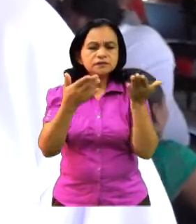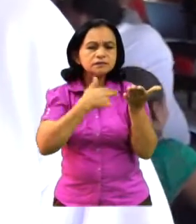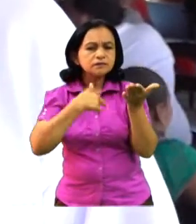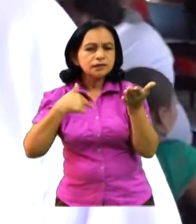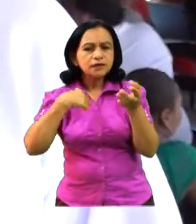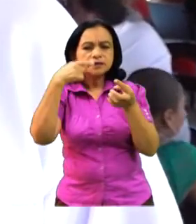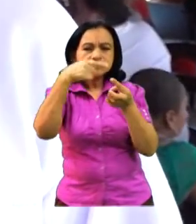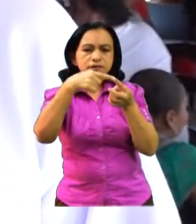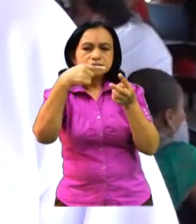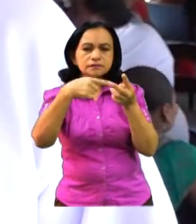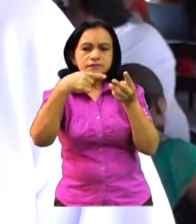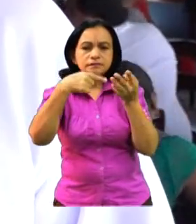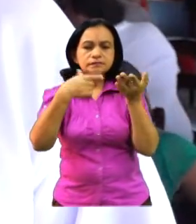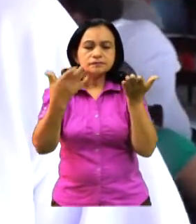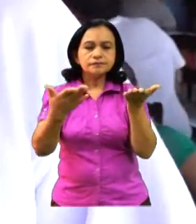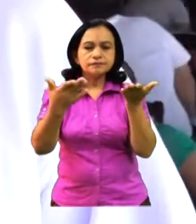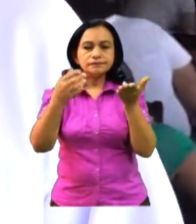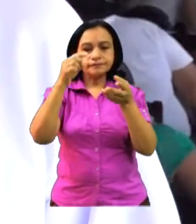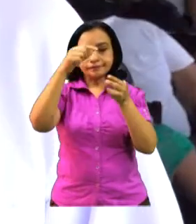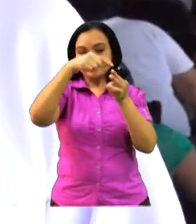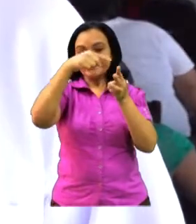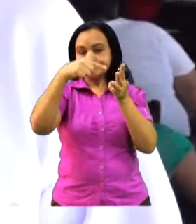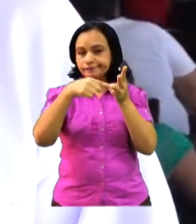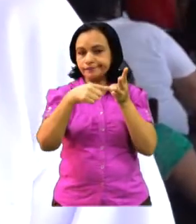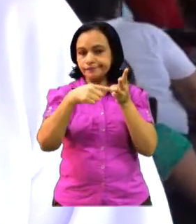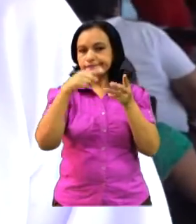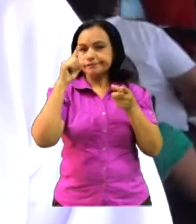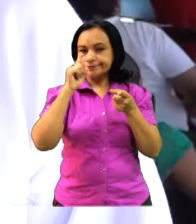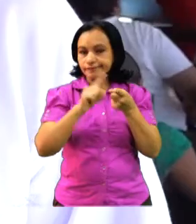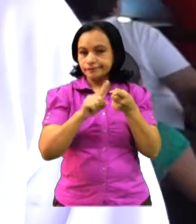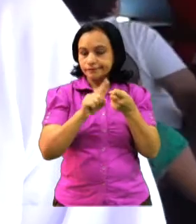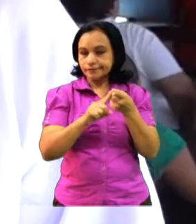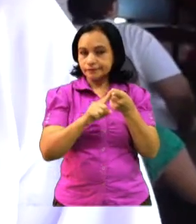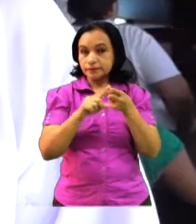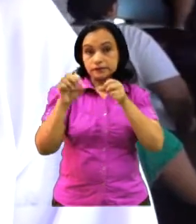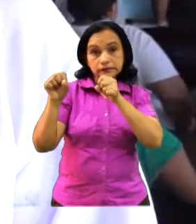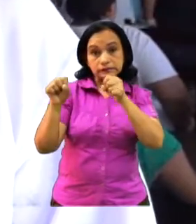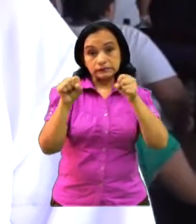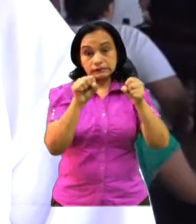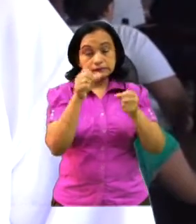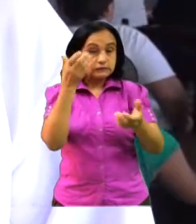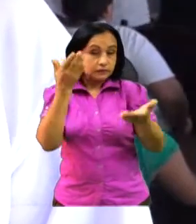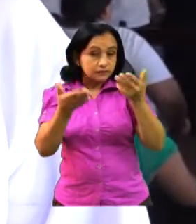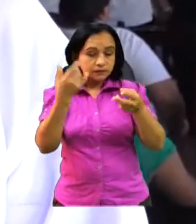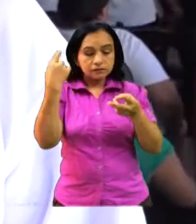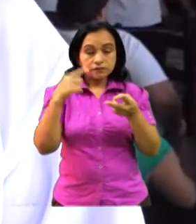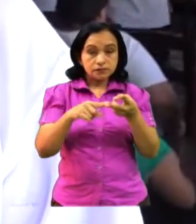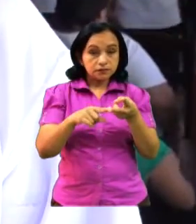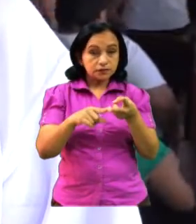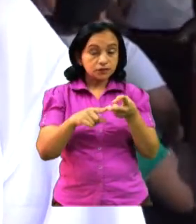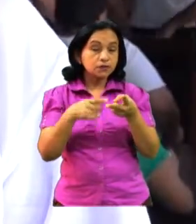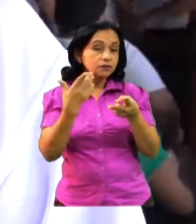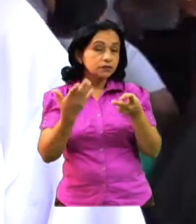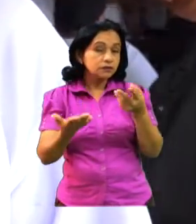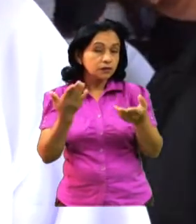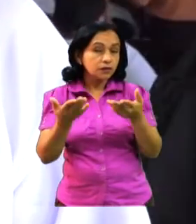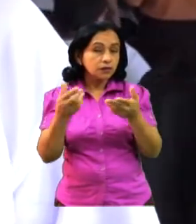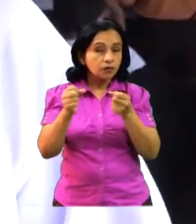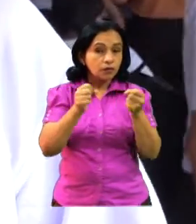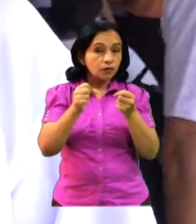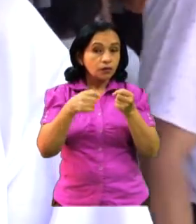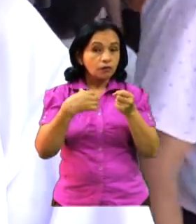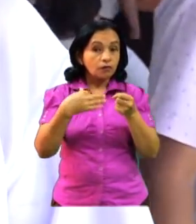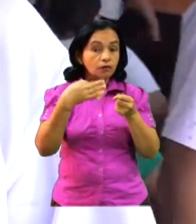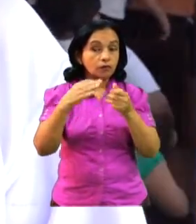esta época de verano frente a tres posibilidades. Una, que se presente un sismo. Dos, de que ese sismo nos